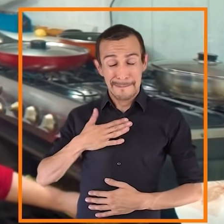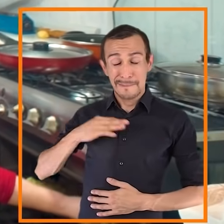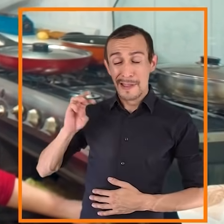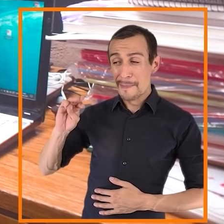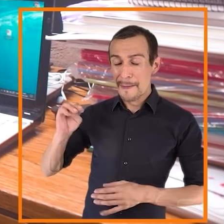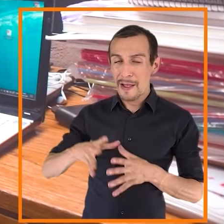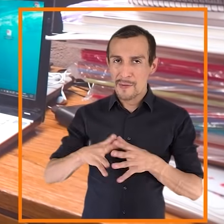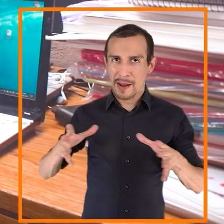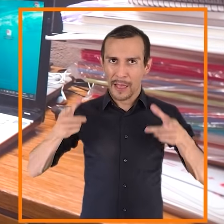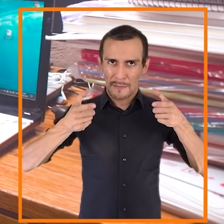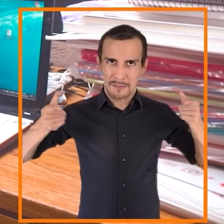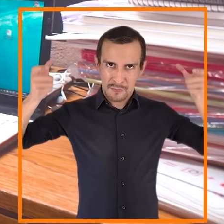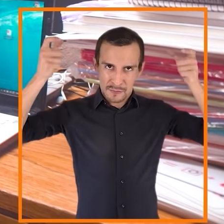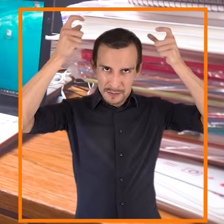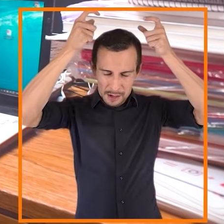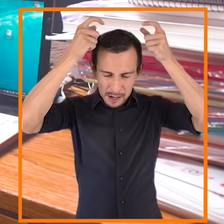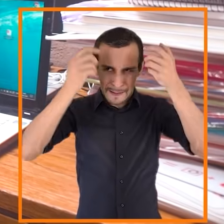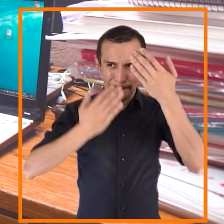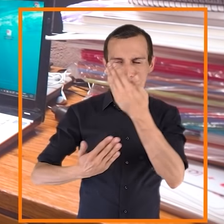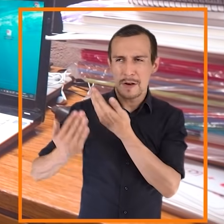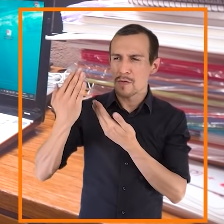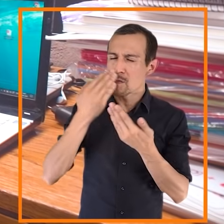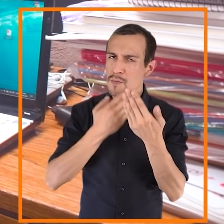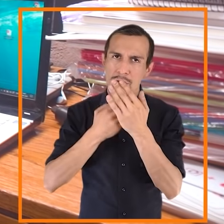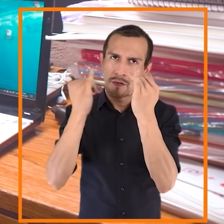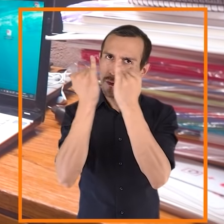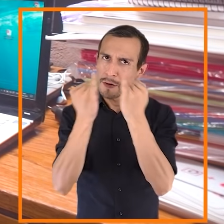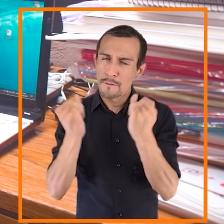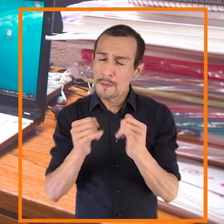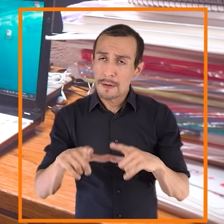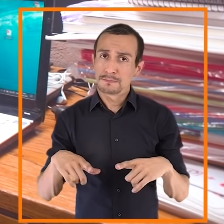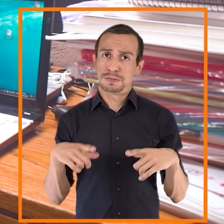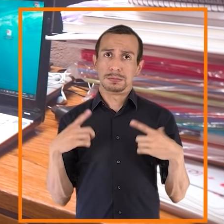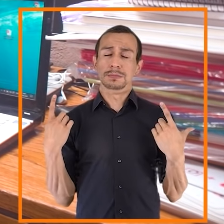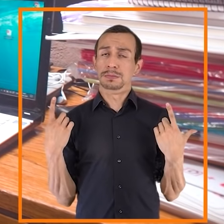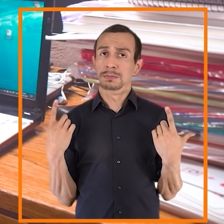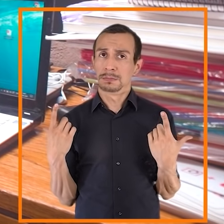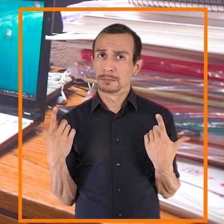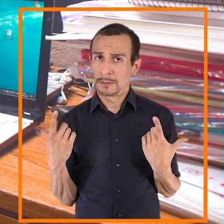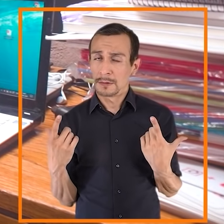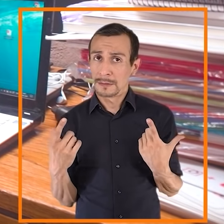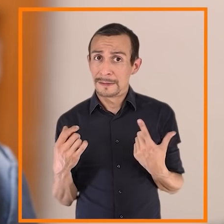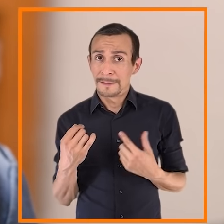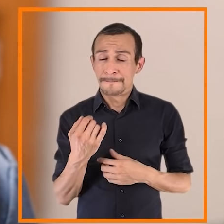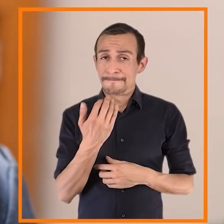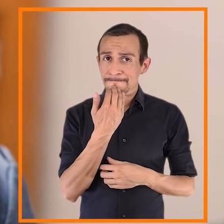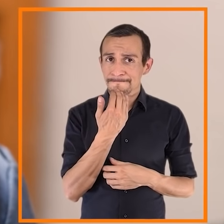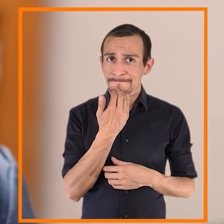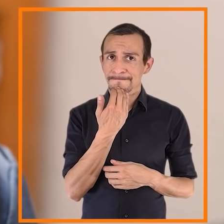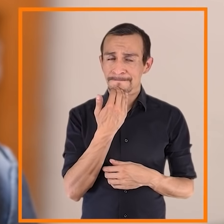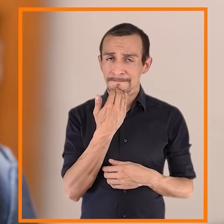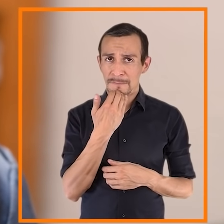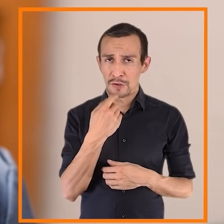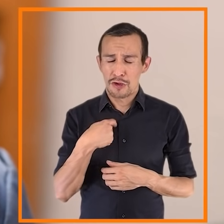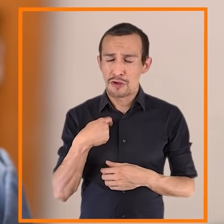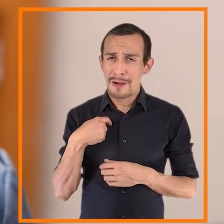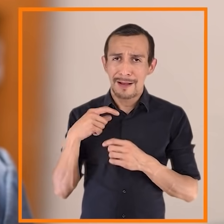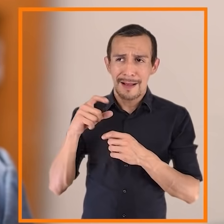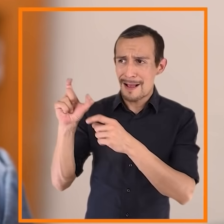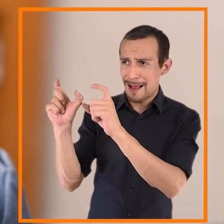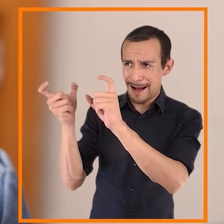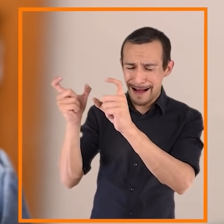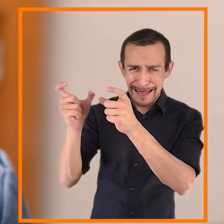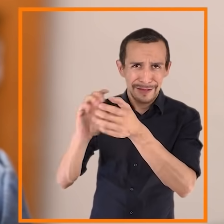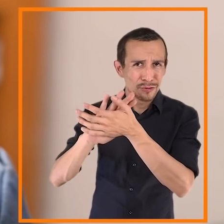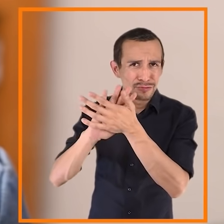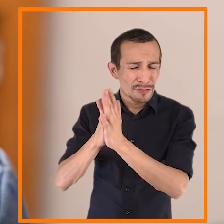Mi mamá es un ángel porque me cuida a mí, pero de una forma impresionante. Y le doy las